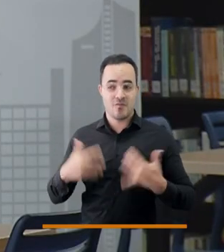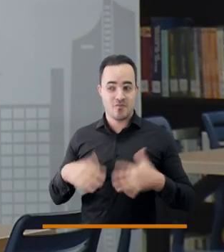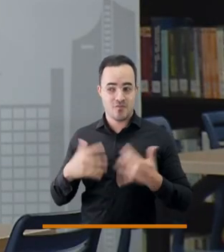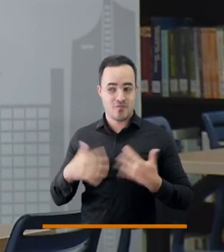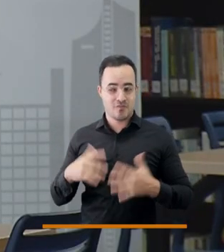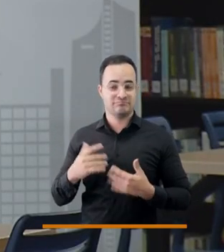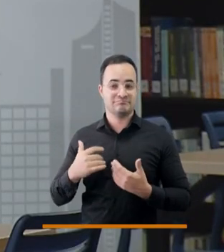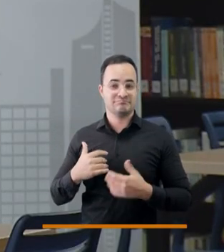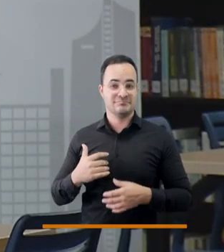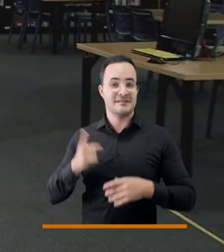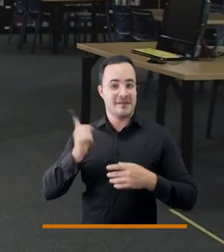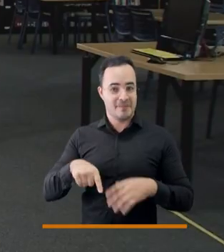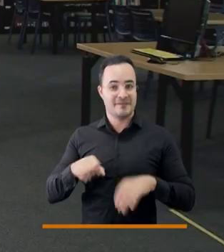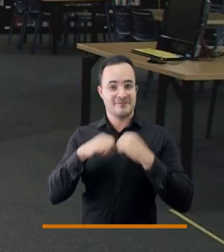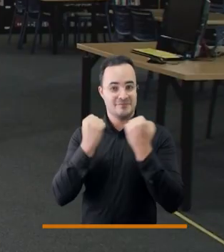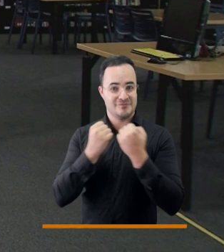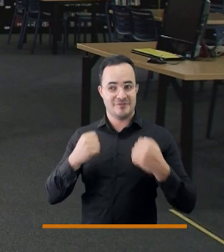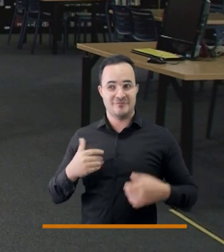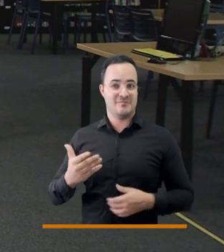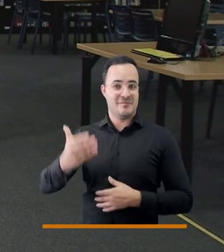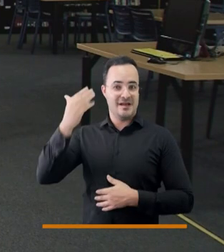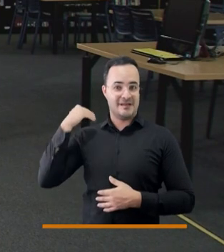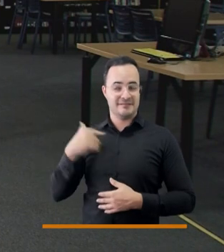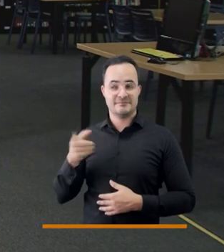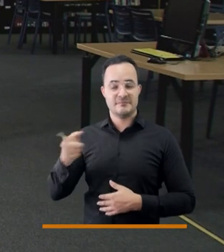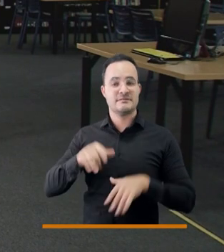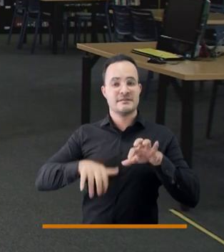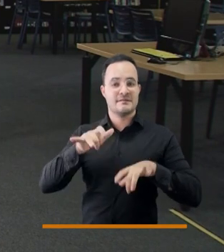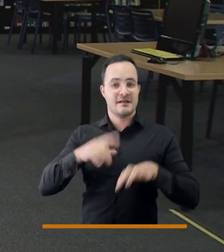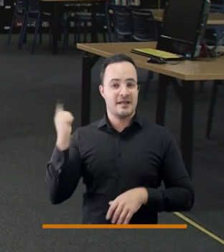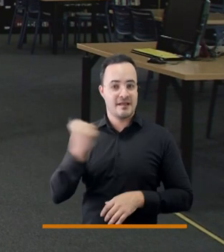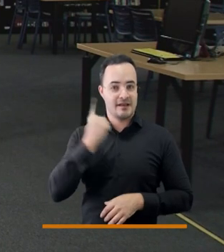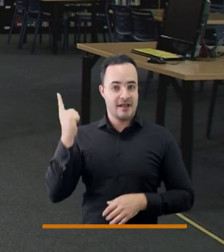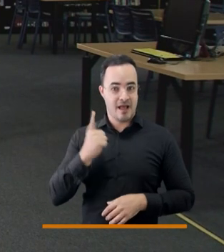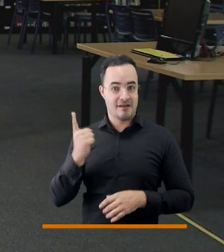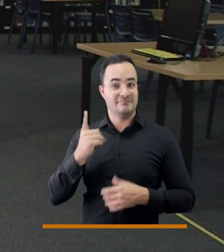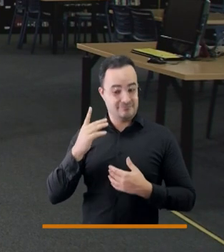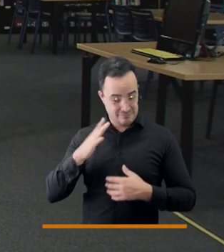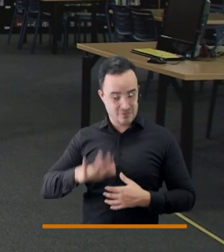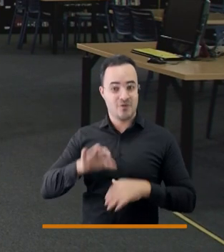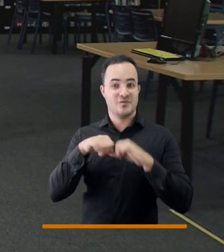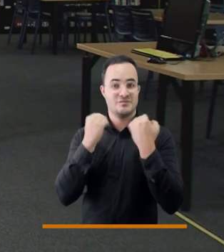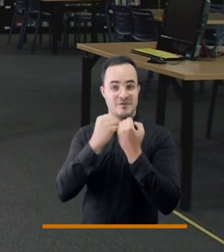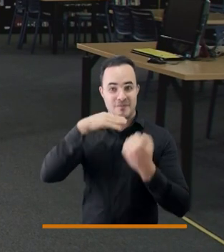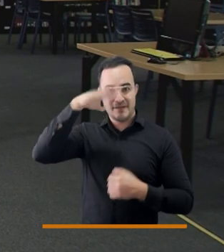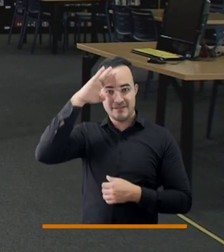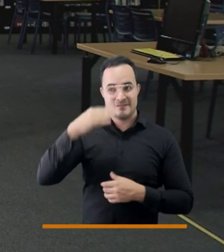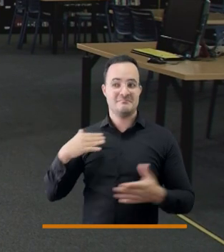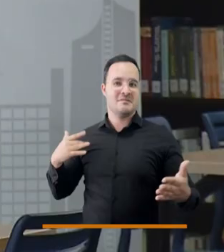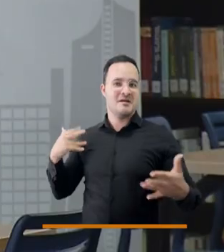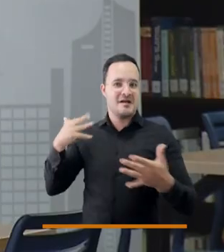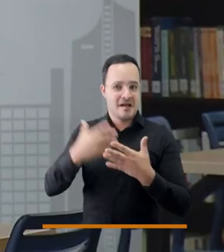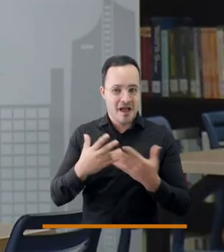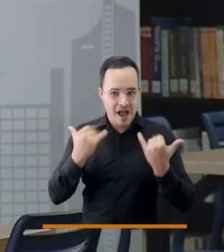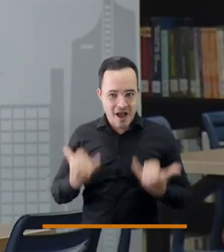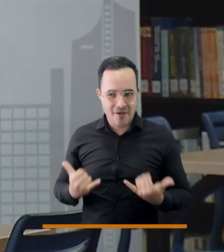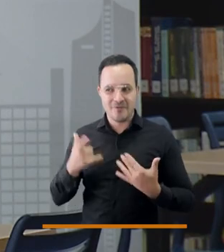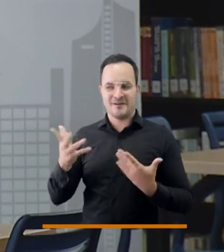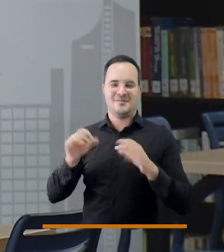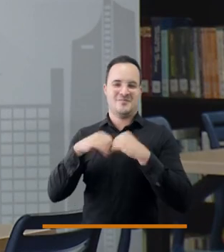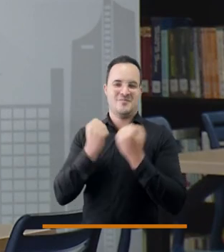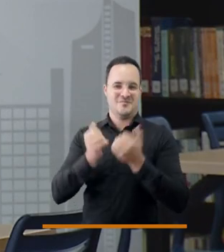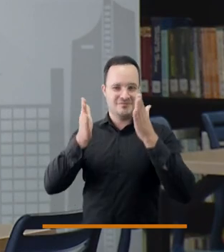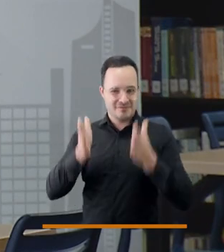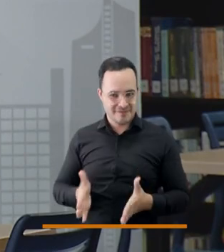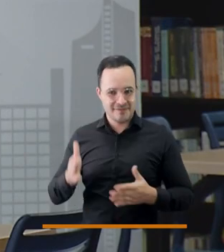concejal de la familia. Fue secretaria general del Consejo de la Ciudad de Medellín, hoy distrito, concejal de Medellín entre el 22